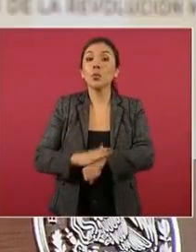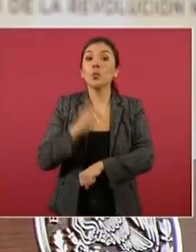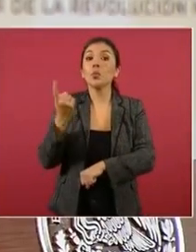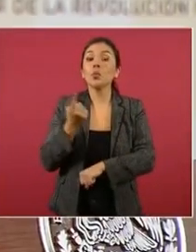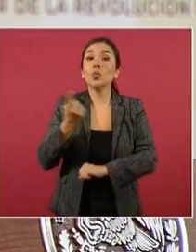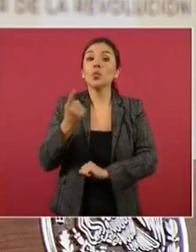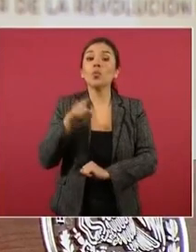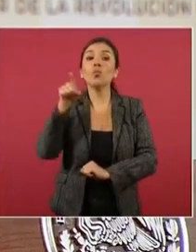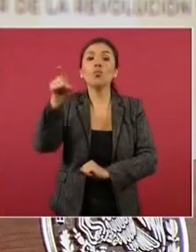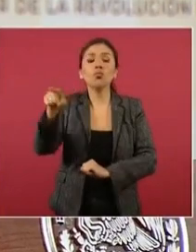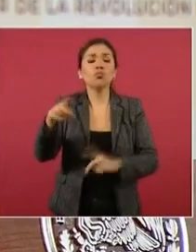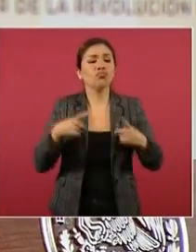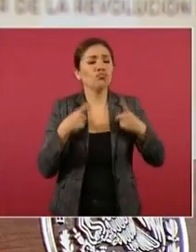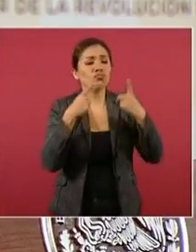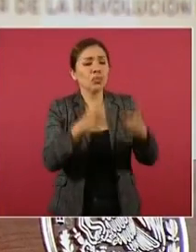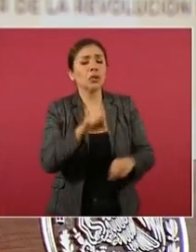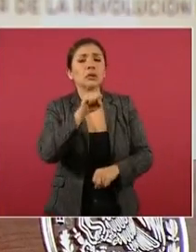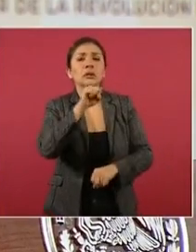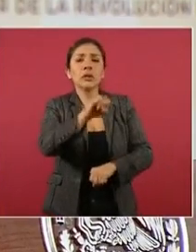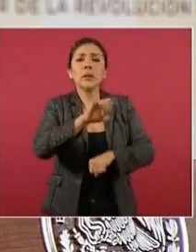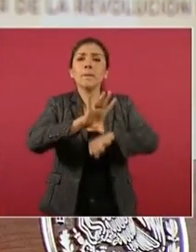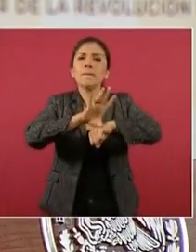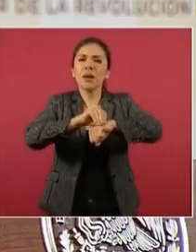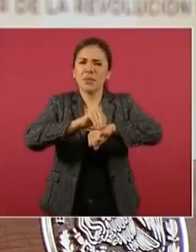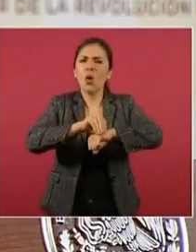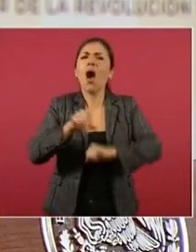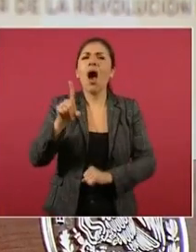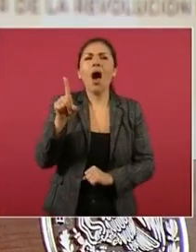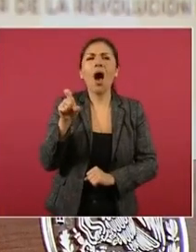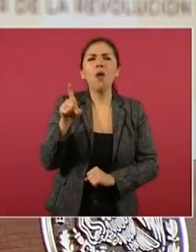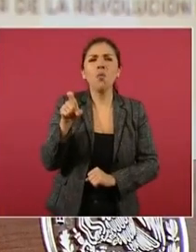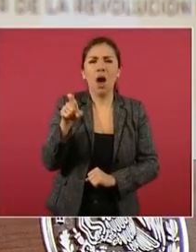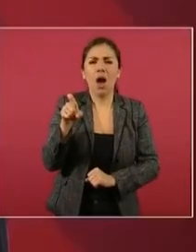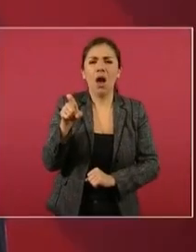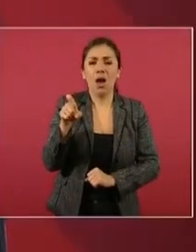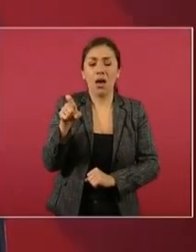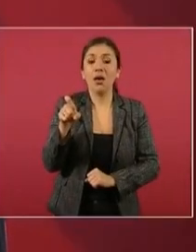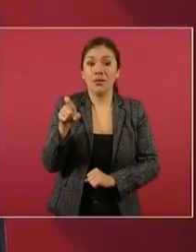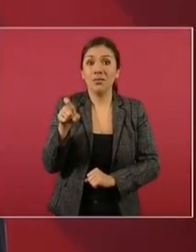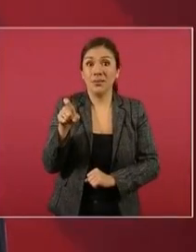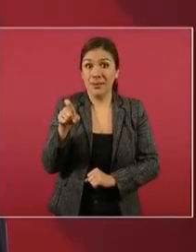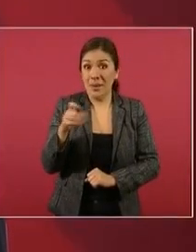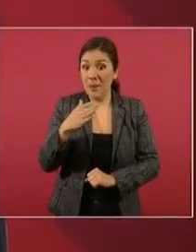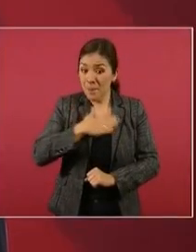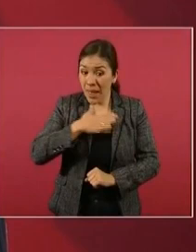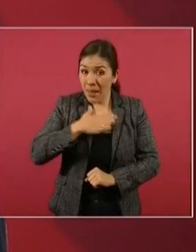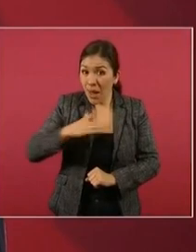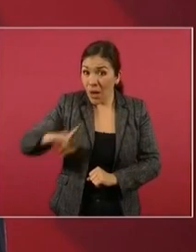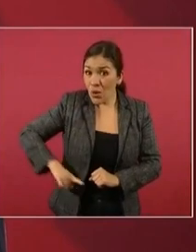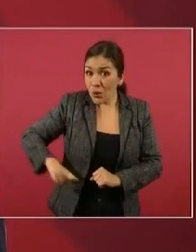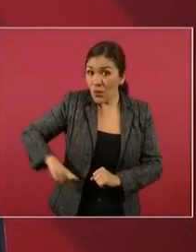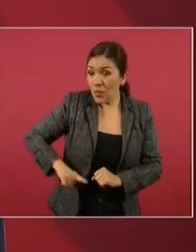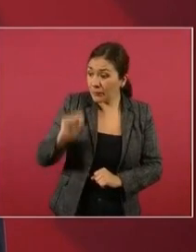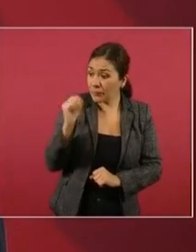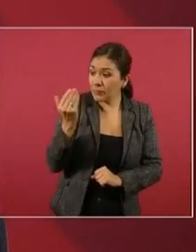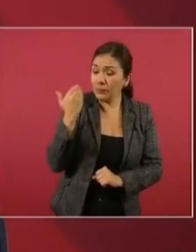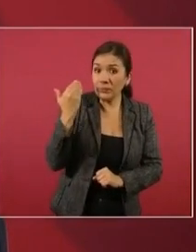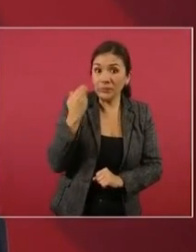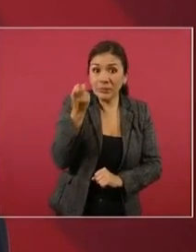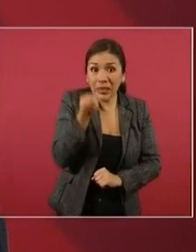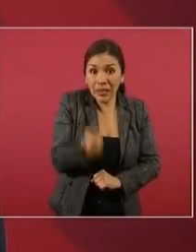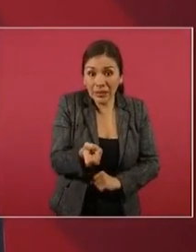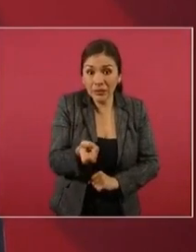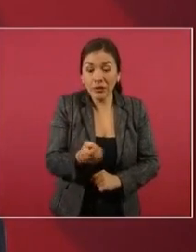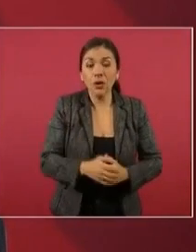es que pues miente si es que él está en un régimen de pensión individualizado. Él no va a poder acceder, hoy por